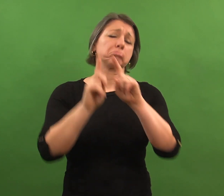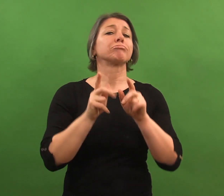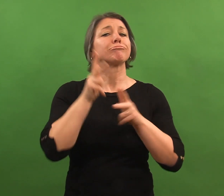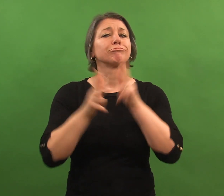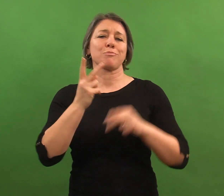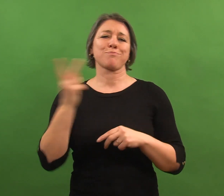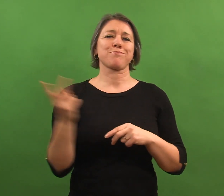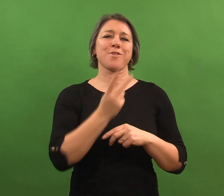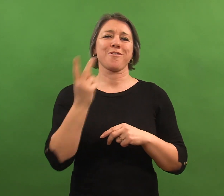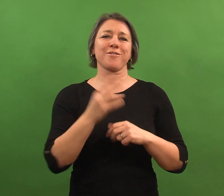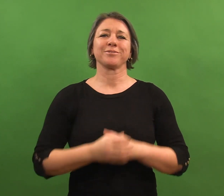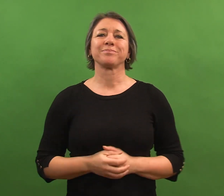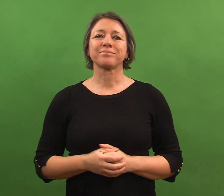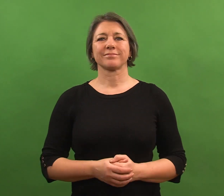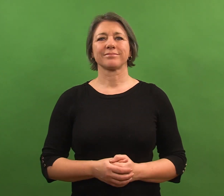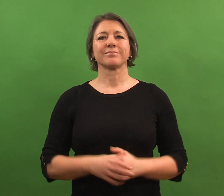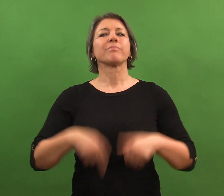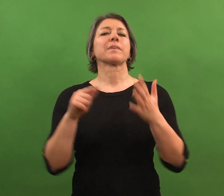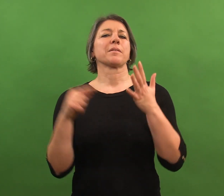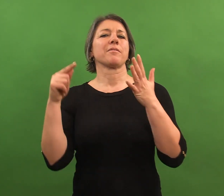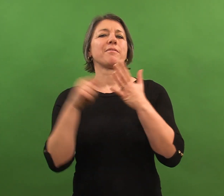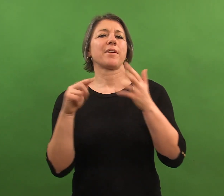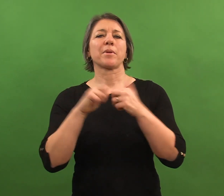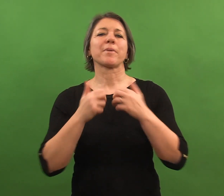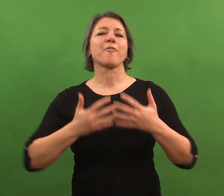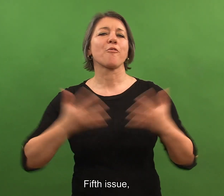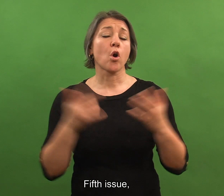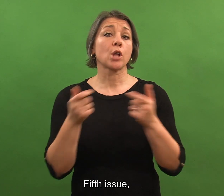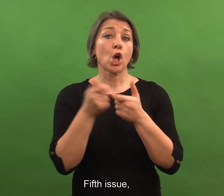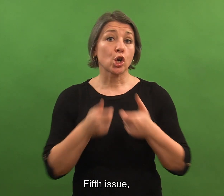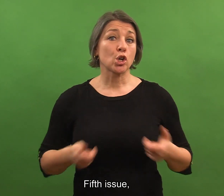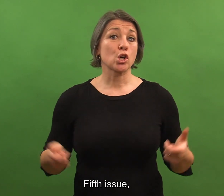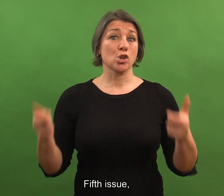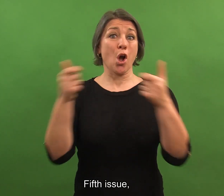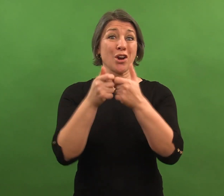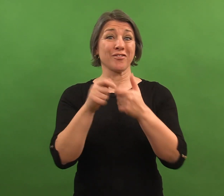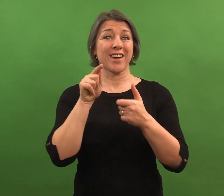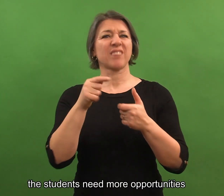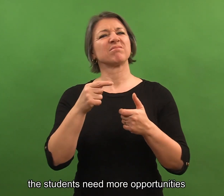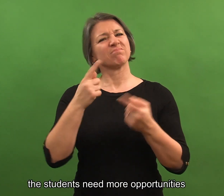alumnos aprendieran otra lengua de signos nacional.